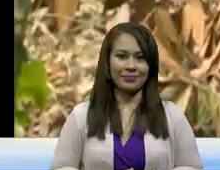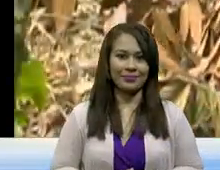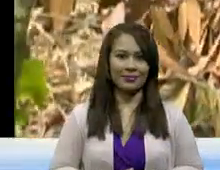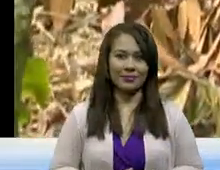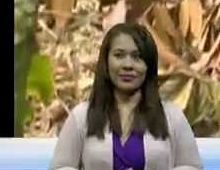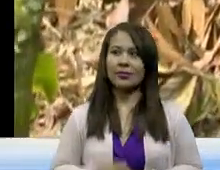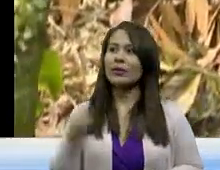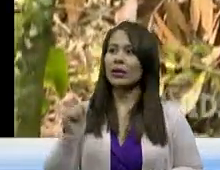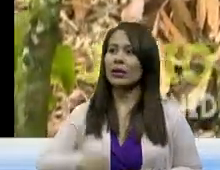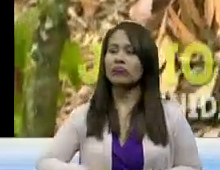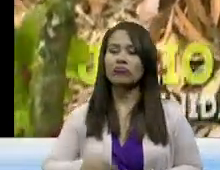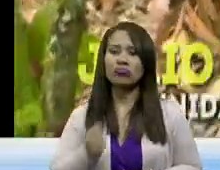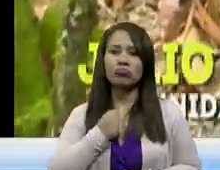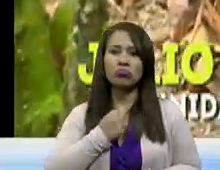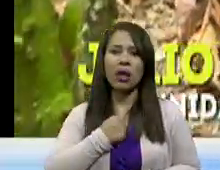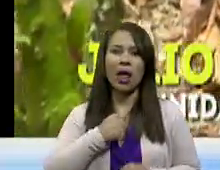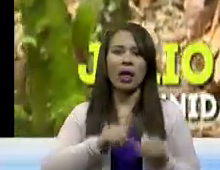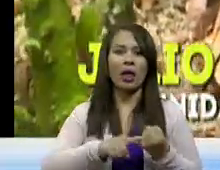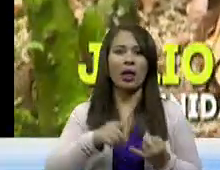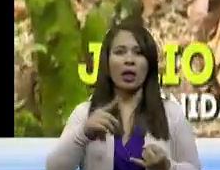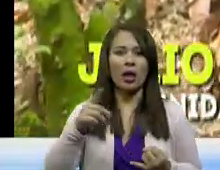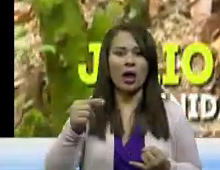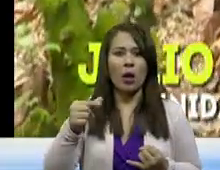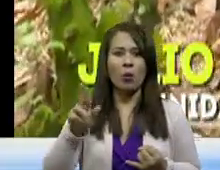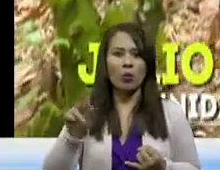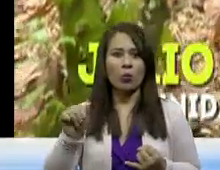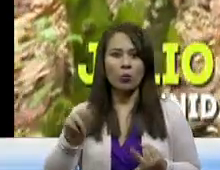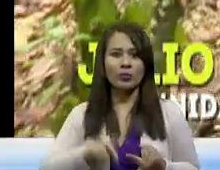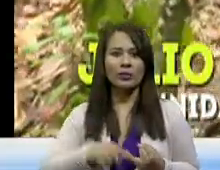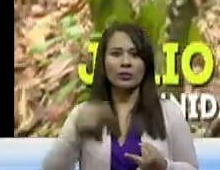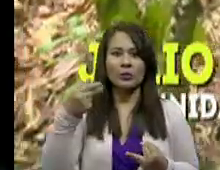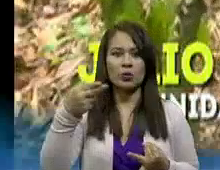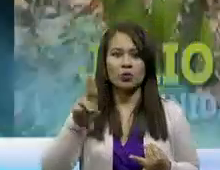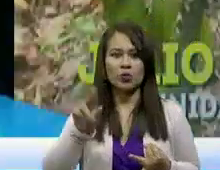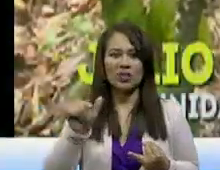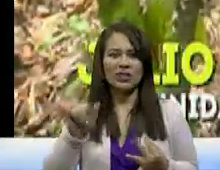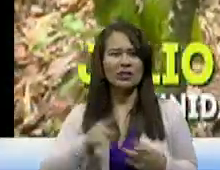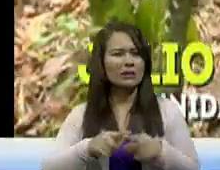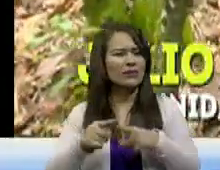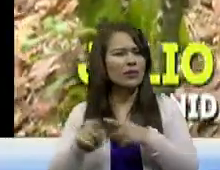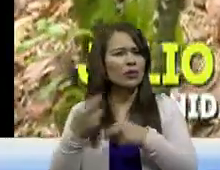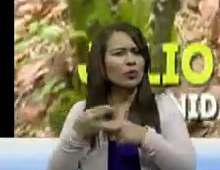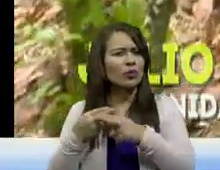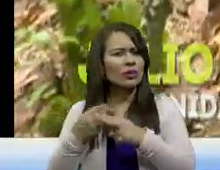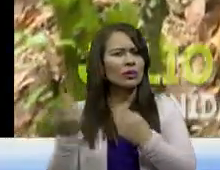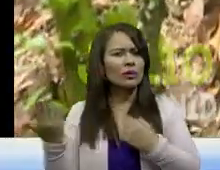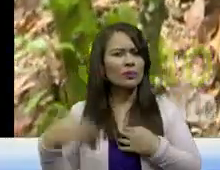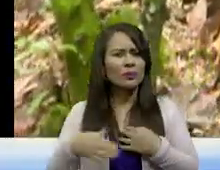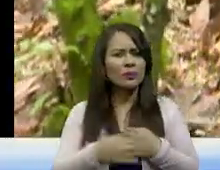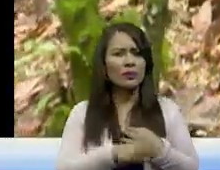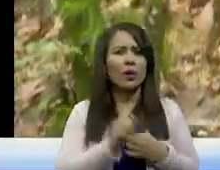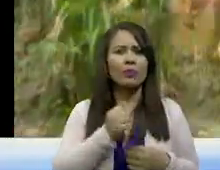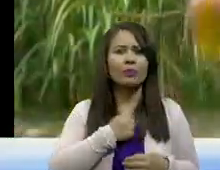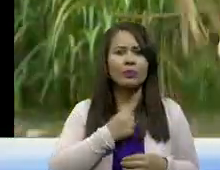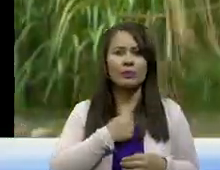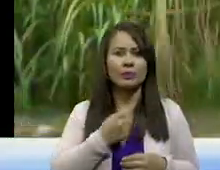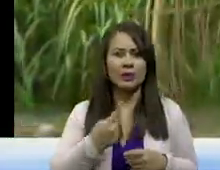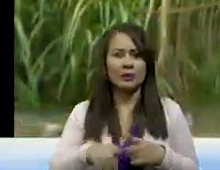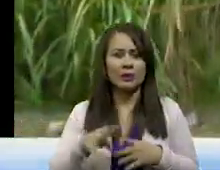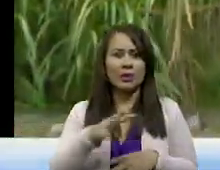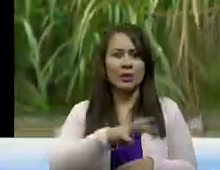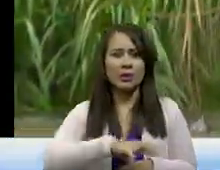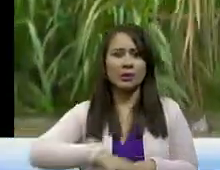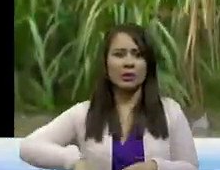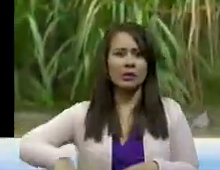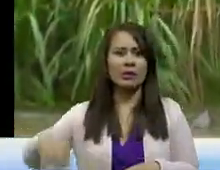Aquí hay de lo que son las damas, la guabina, el guanchichi, el, ¿cómo se llama?, la raspa, la